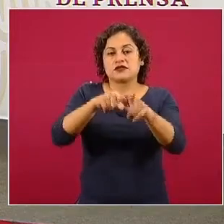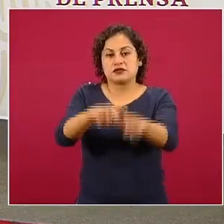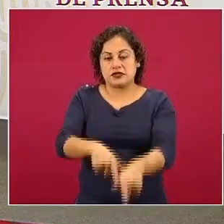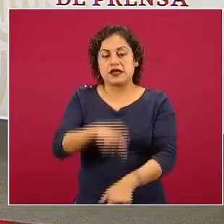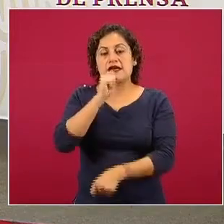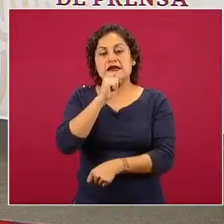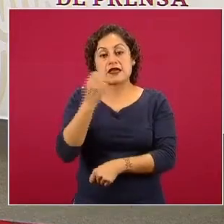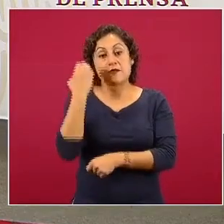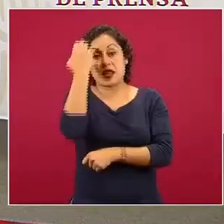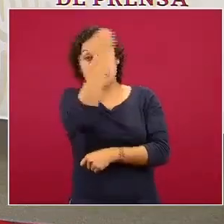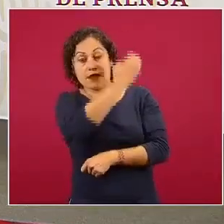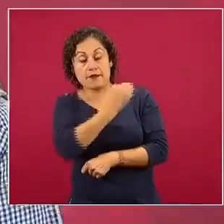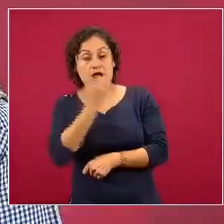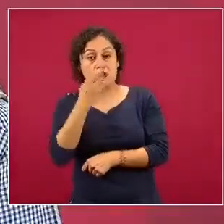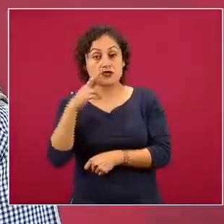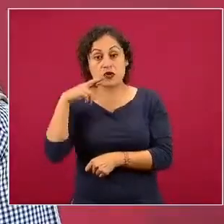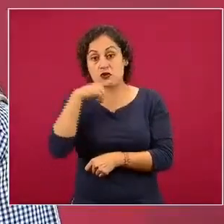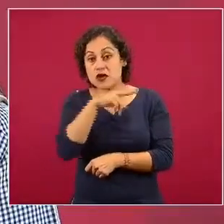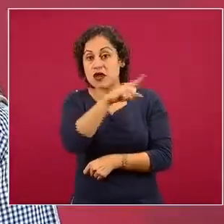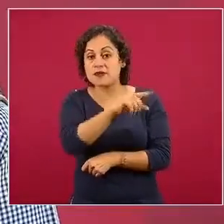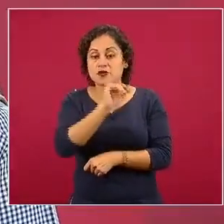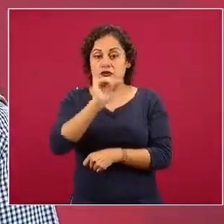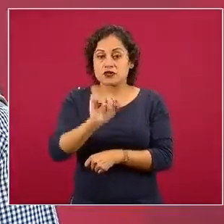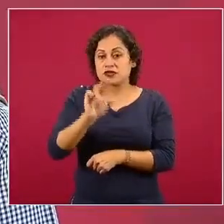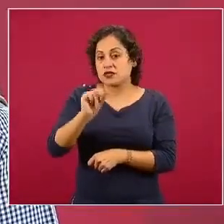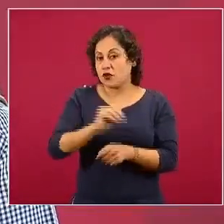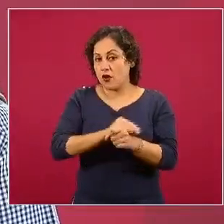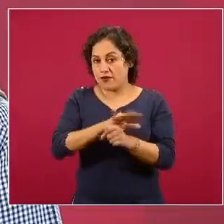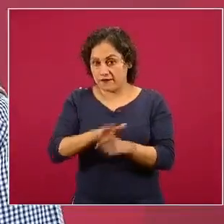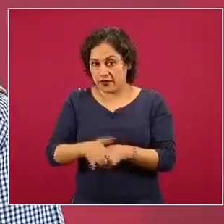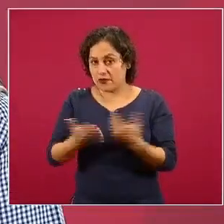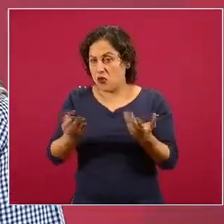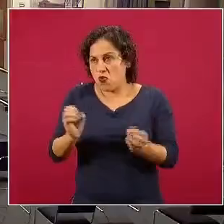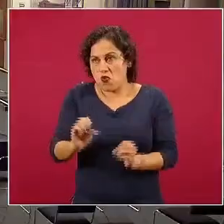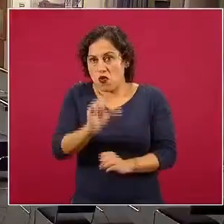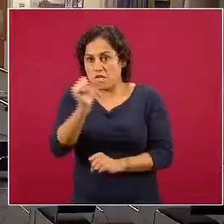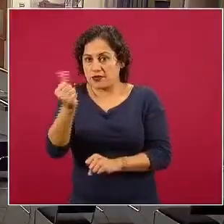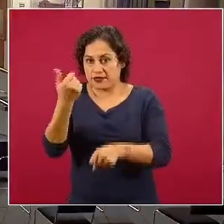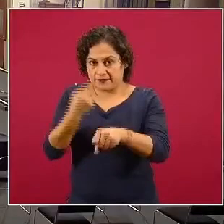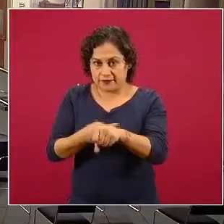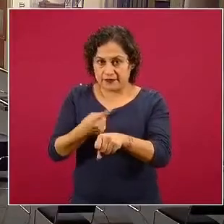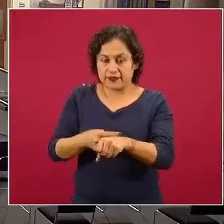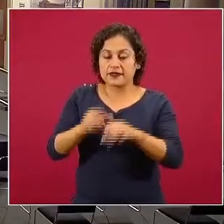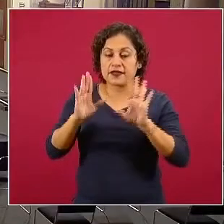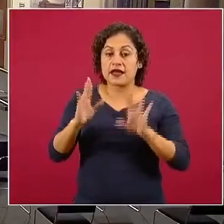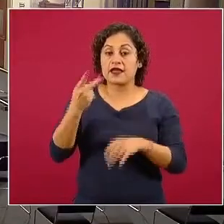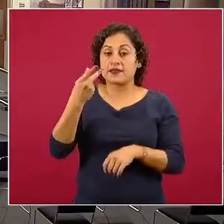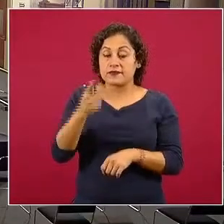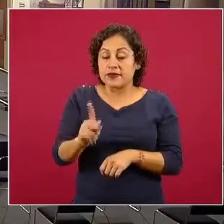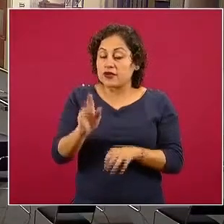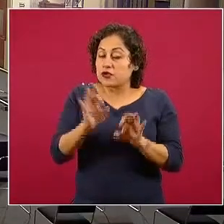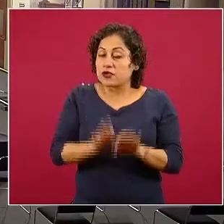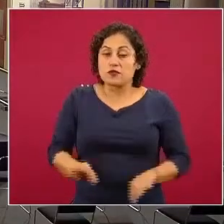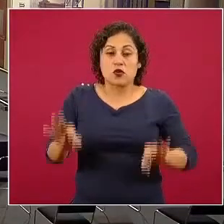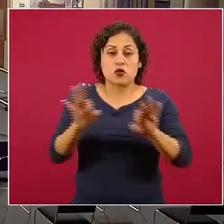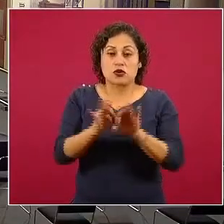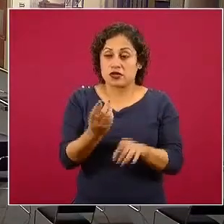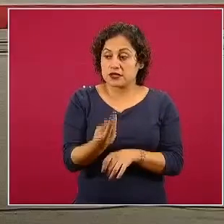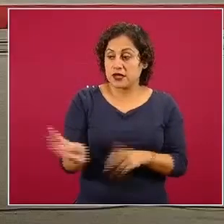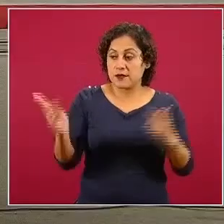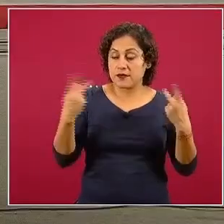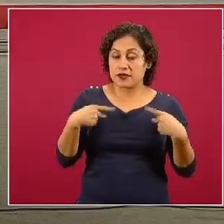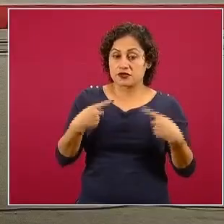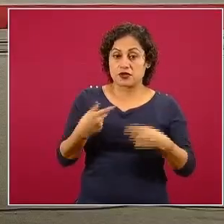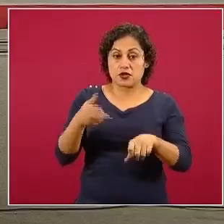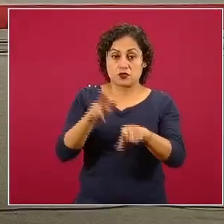confirmar o descartar si el motivo de su enfermedad es COVID-19, pero más importante que pueda tener el seguimiento correspondiente, dado